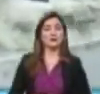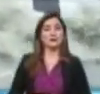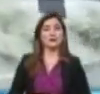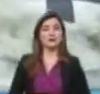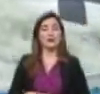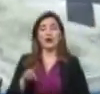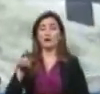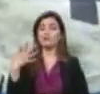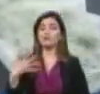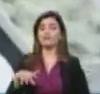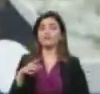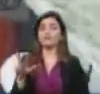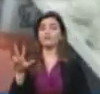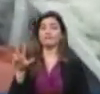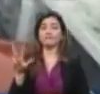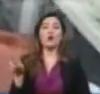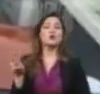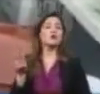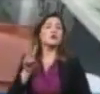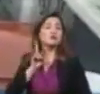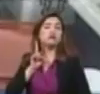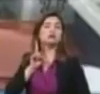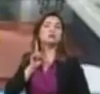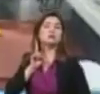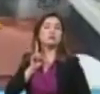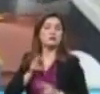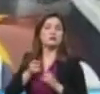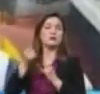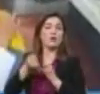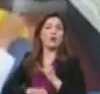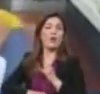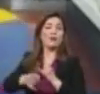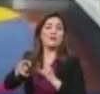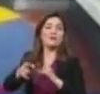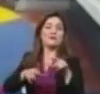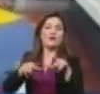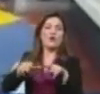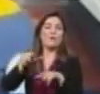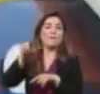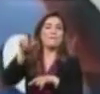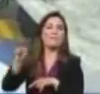Quien fue una de las 3 víctimas del último atentado ocurrido en Mataje.